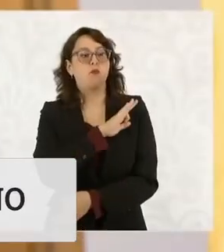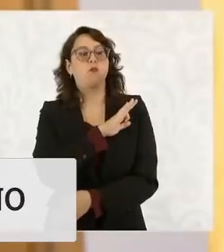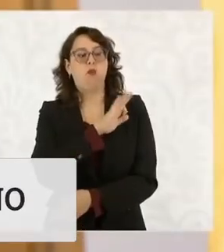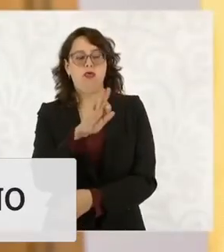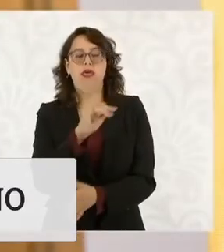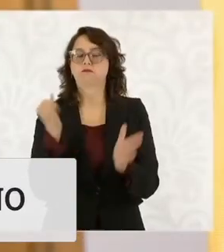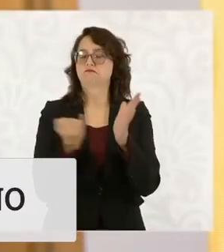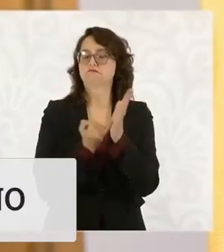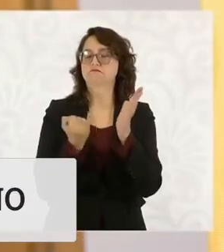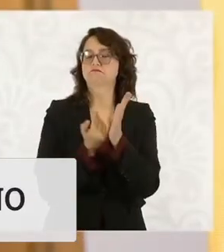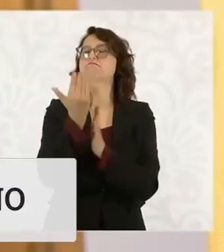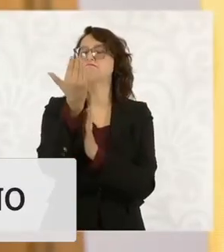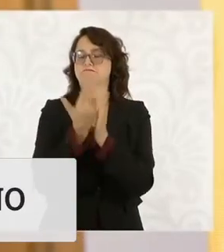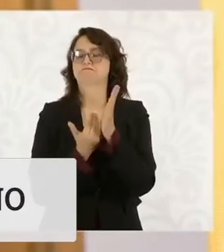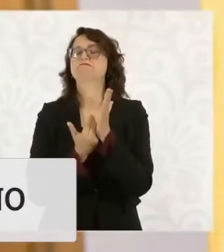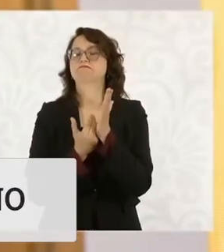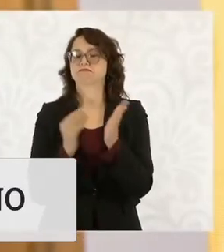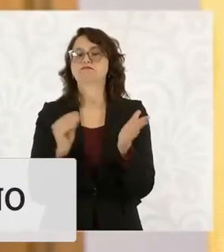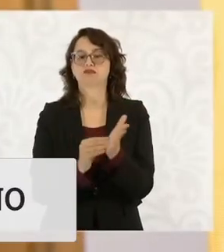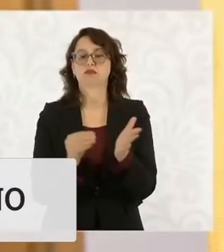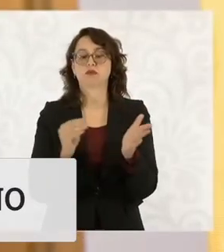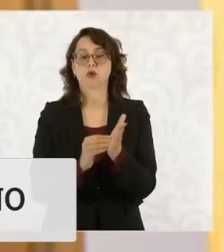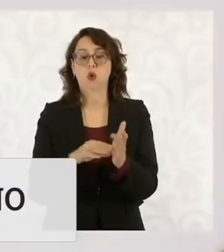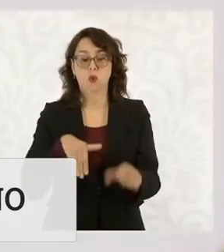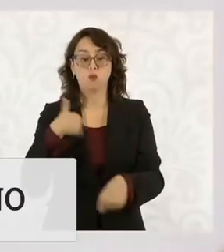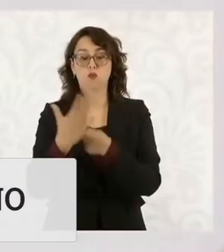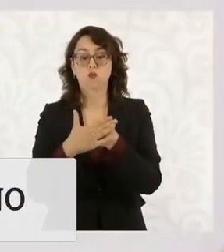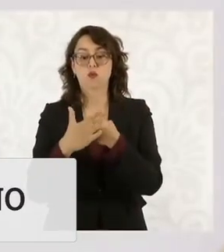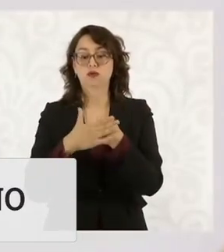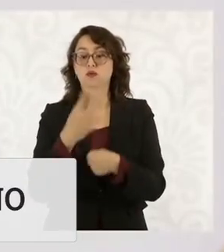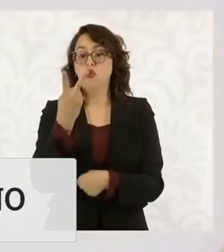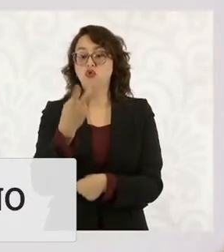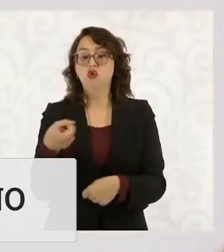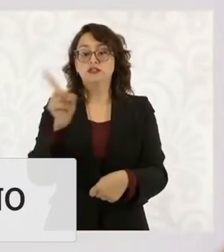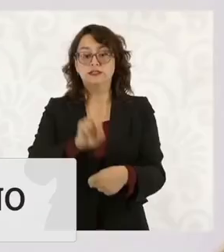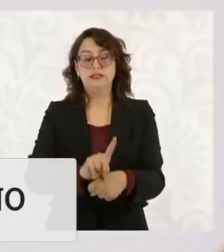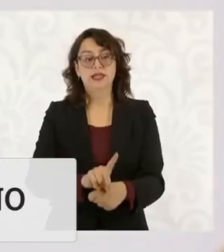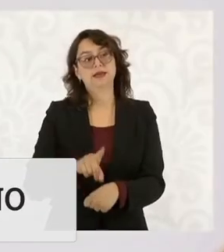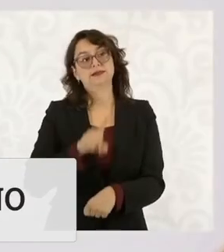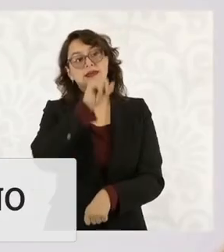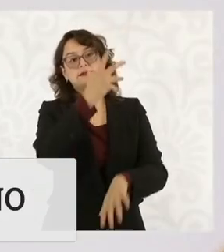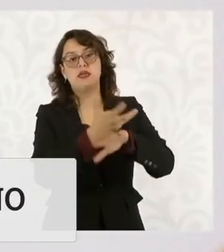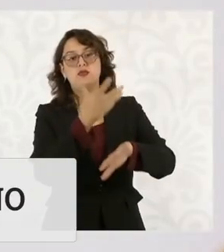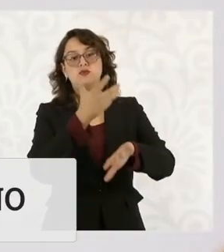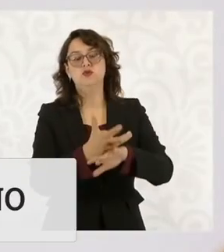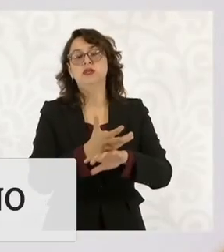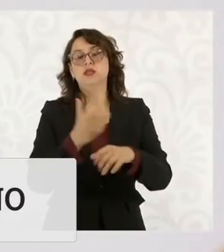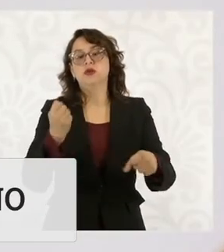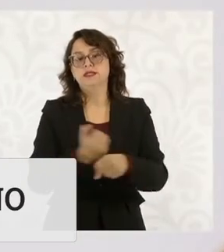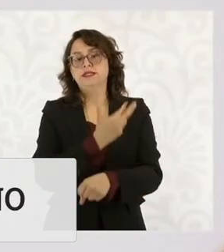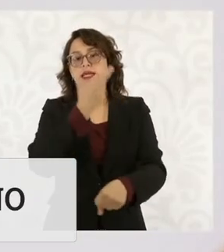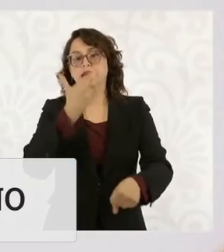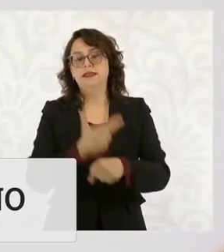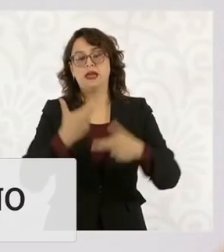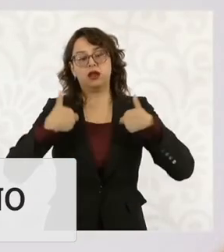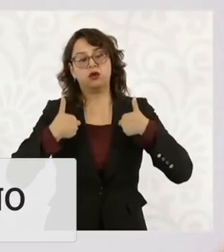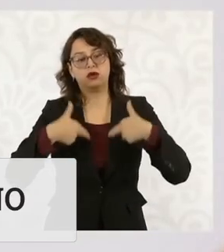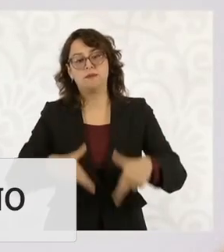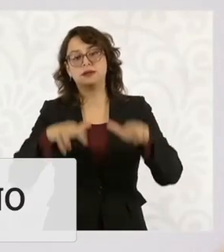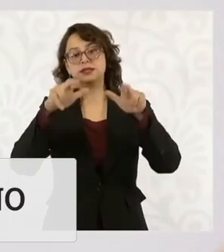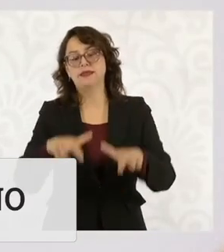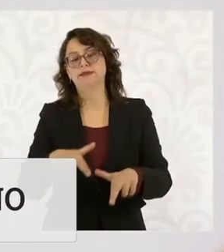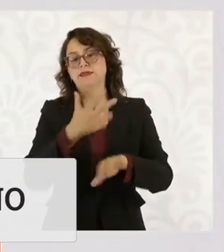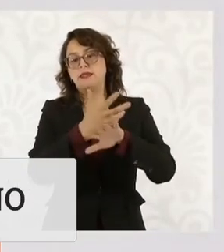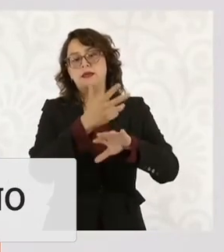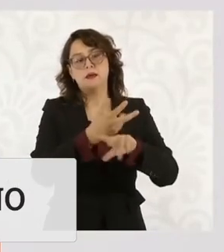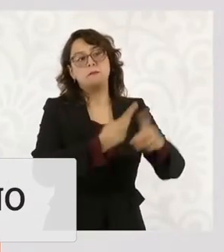mejores condiciones. En 2 días recibiremos al secretario del Departamento de Estado de los Estados Unidos